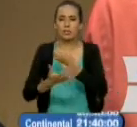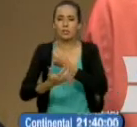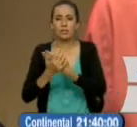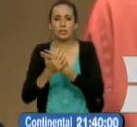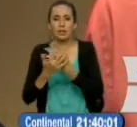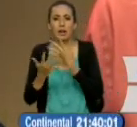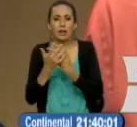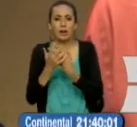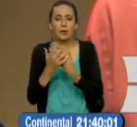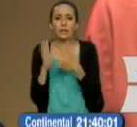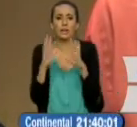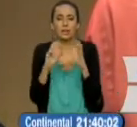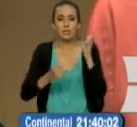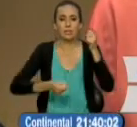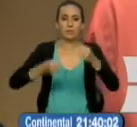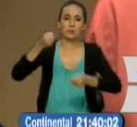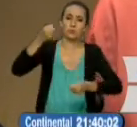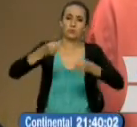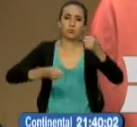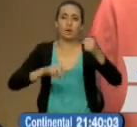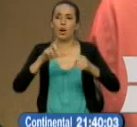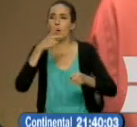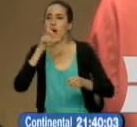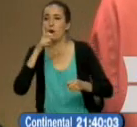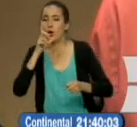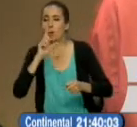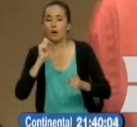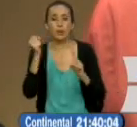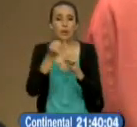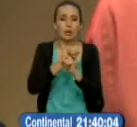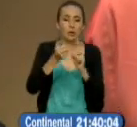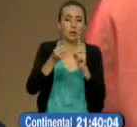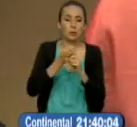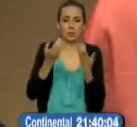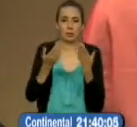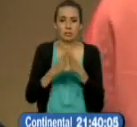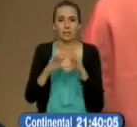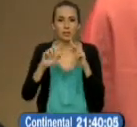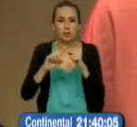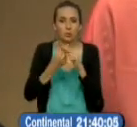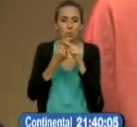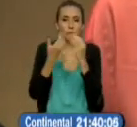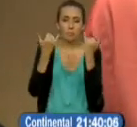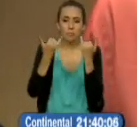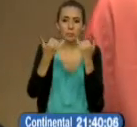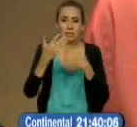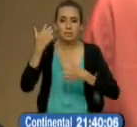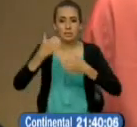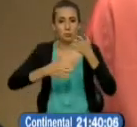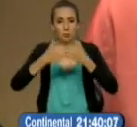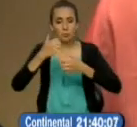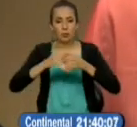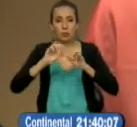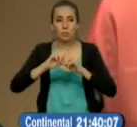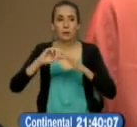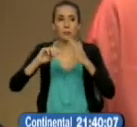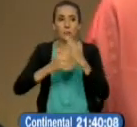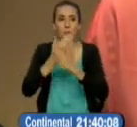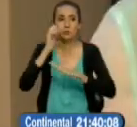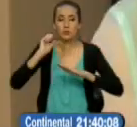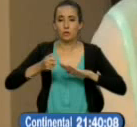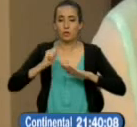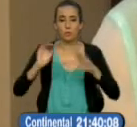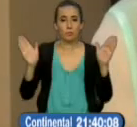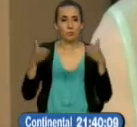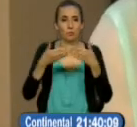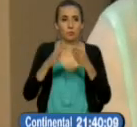de manejando bajo la influencia del alcohol o de violencia doméstica. Empiecen a abrir sus casos, empiecen a ver a unos abogados de cómo cerrarlos.